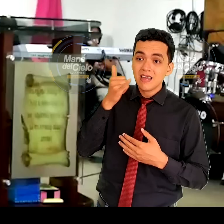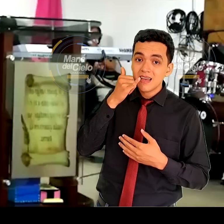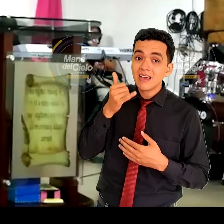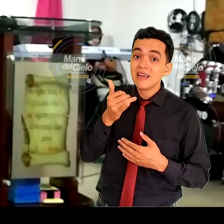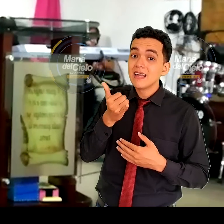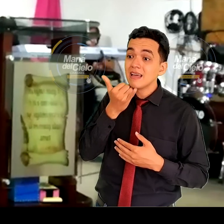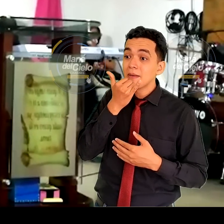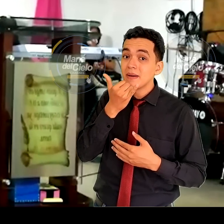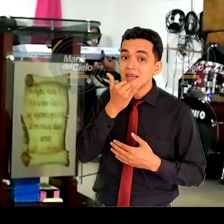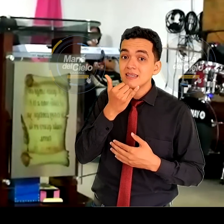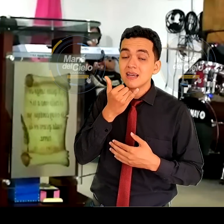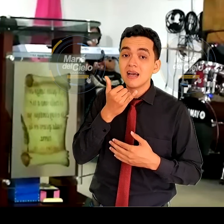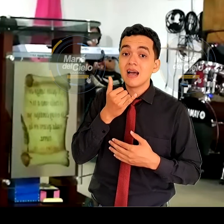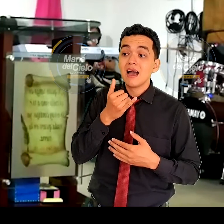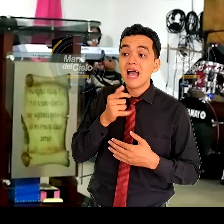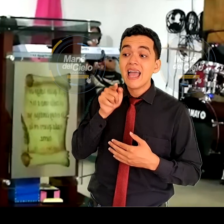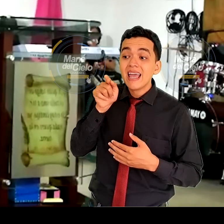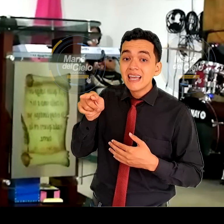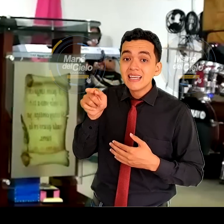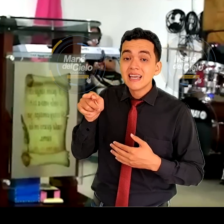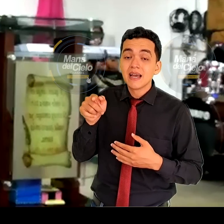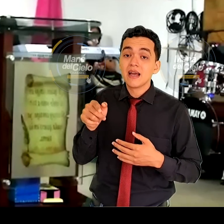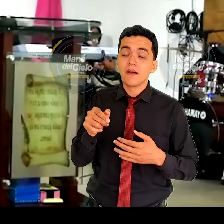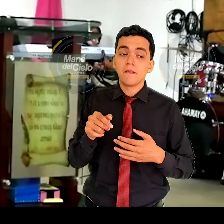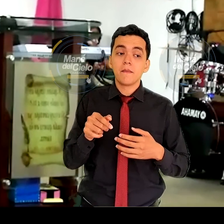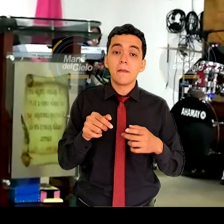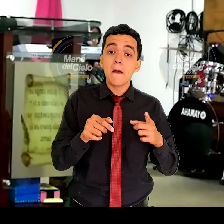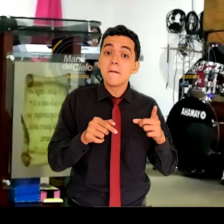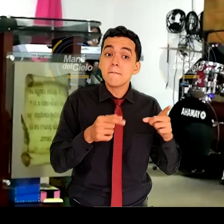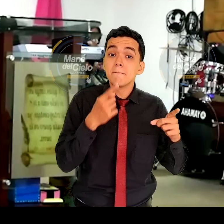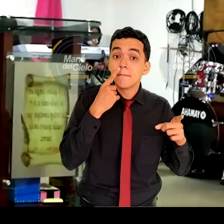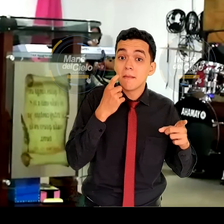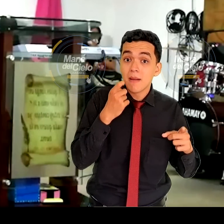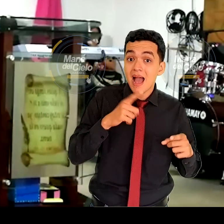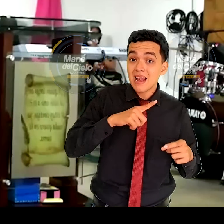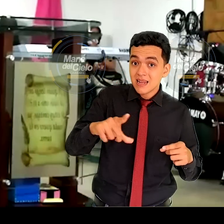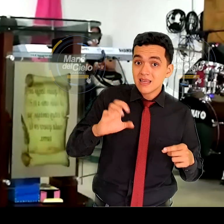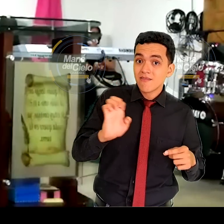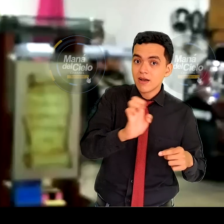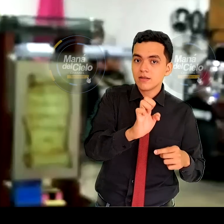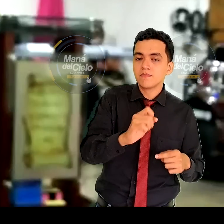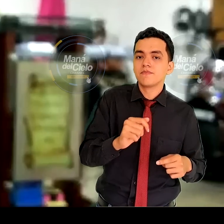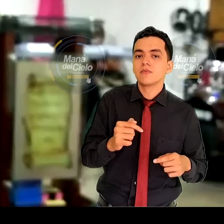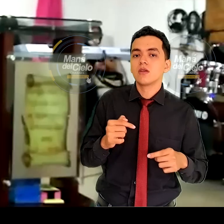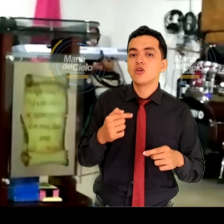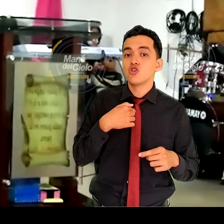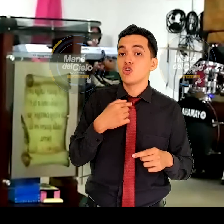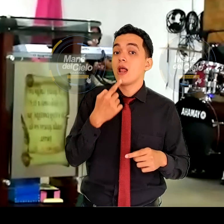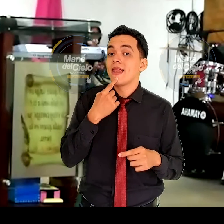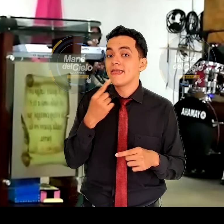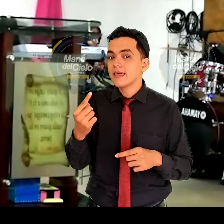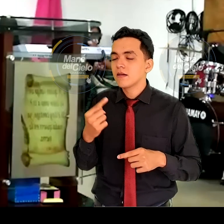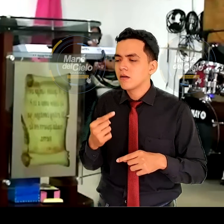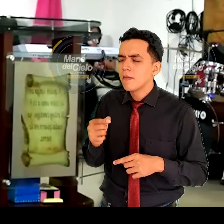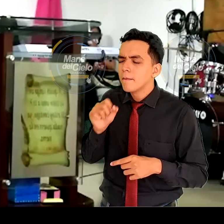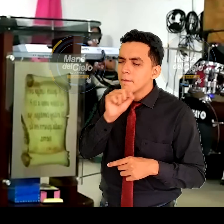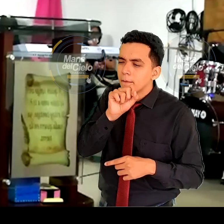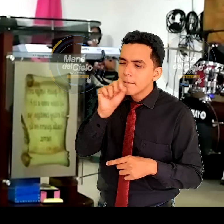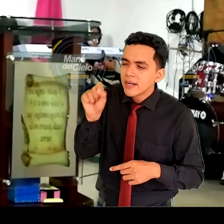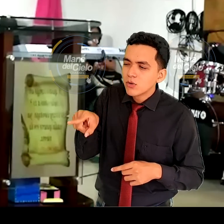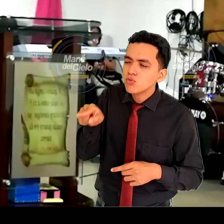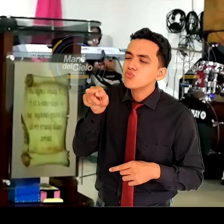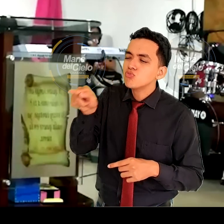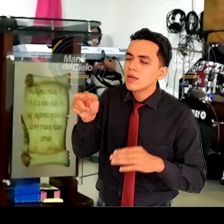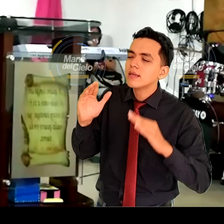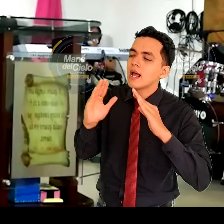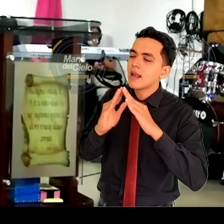papá líder de evangelismo. Y yo le dije: dígame una cosa, ¿cuánto tiempo sacaron en el hogar